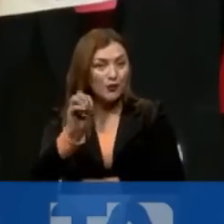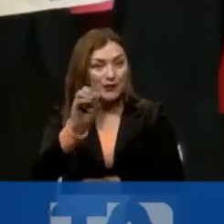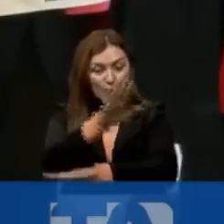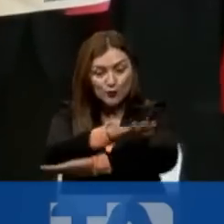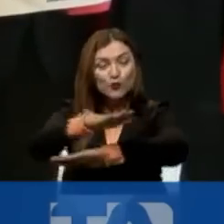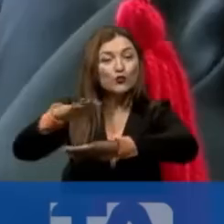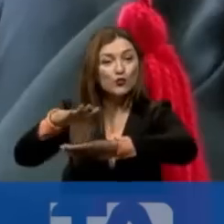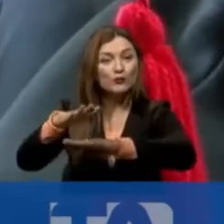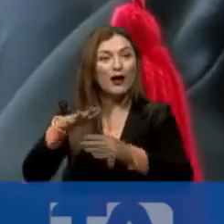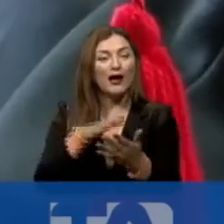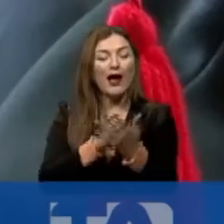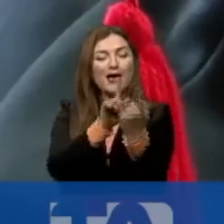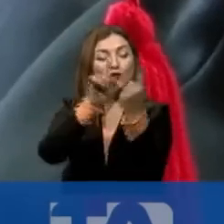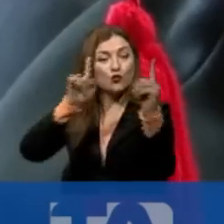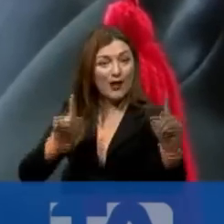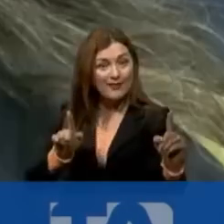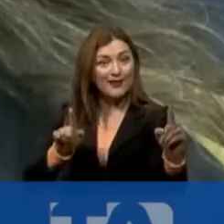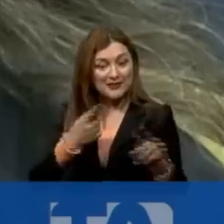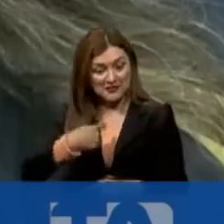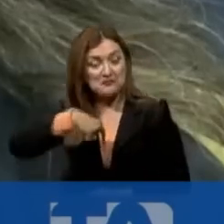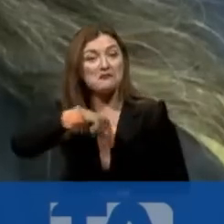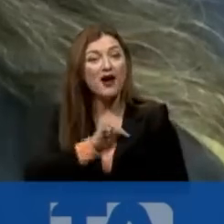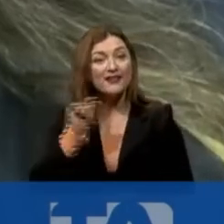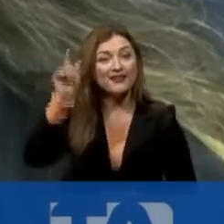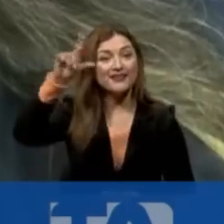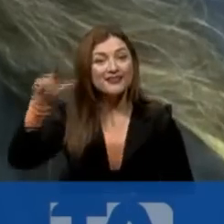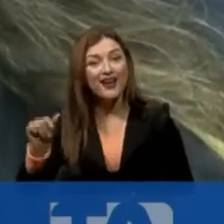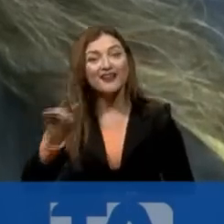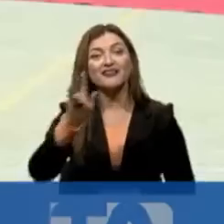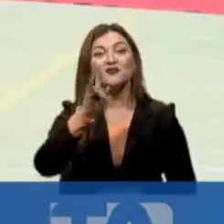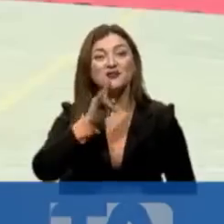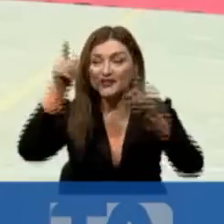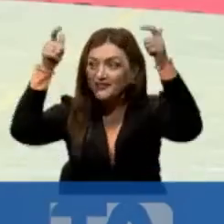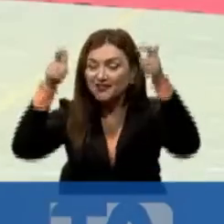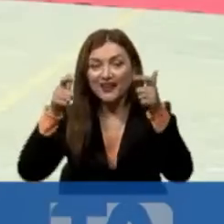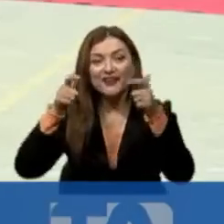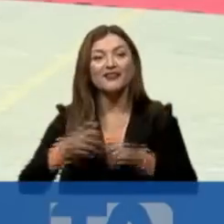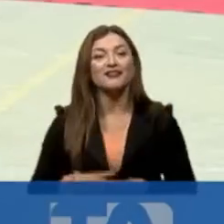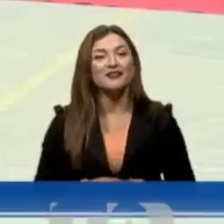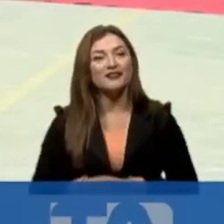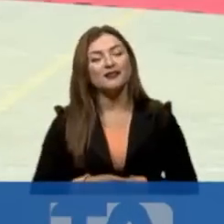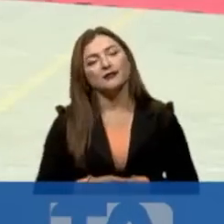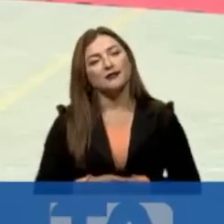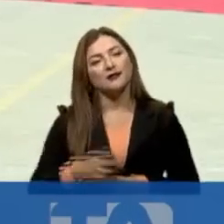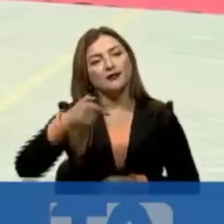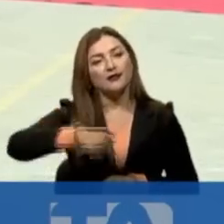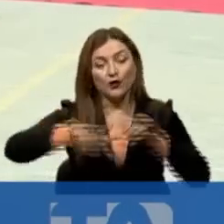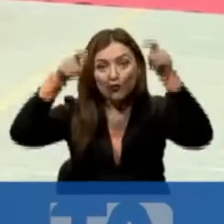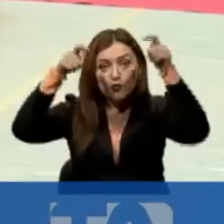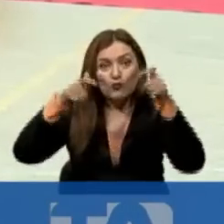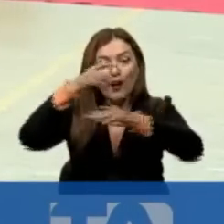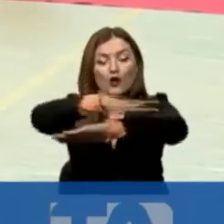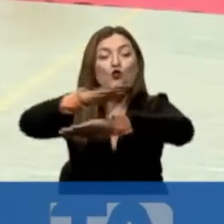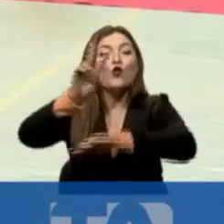embargo, de manera virtual se graduaron estudiantes de España, Italia y Estados Unidos. El día de hoy estamos incorporando casi 2.000